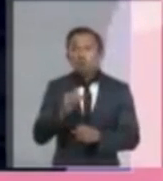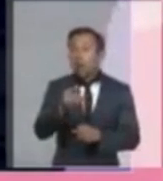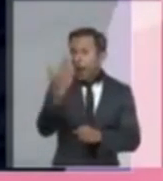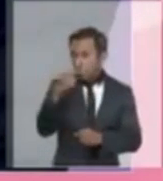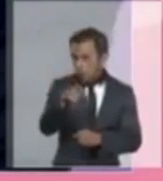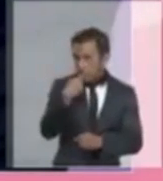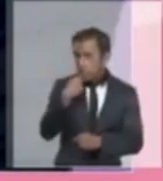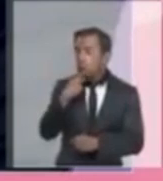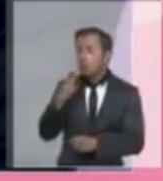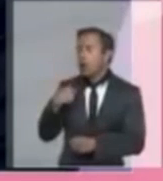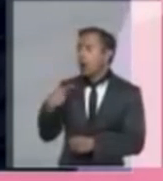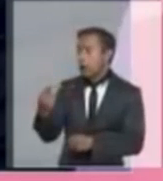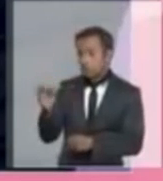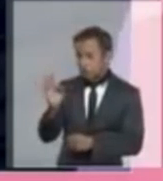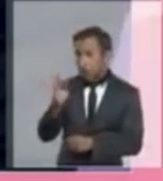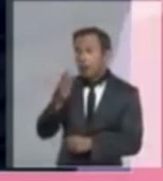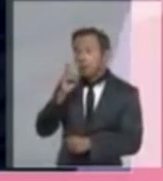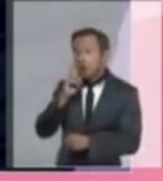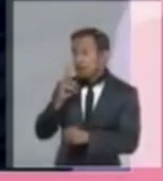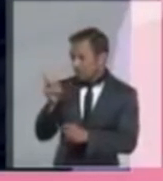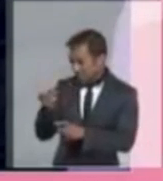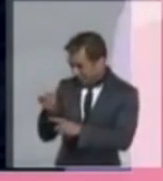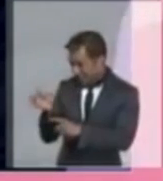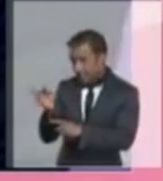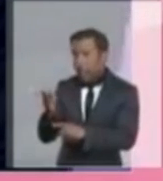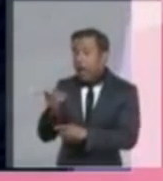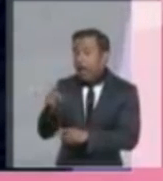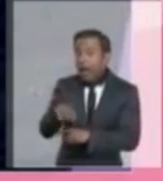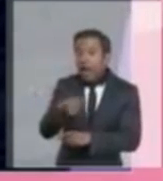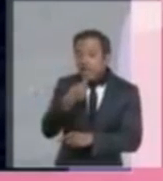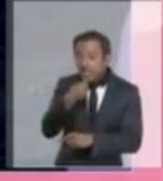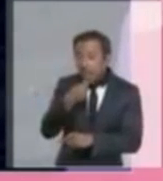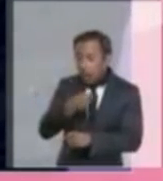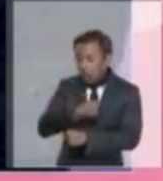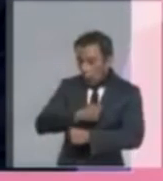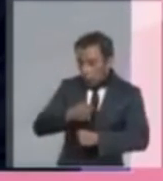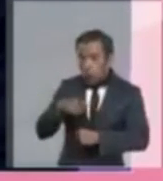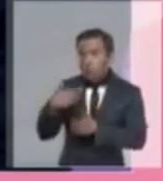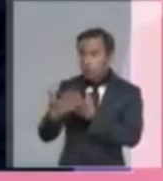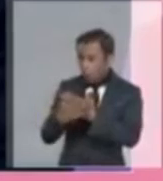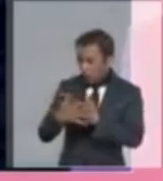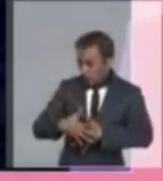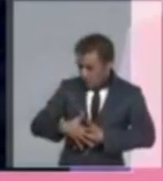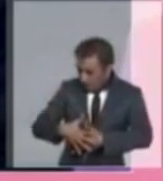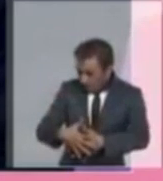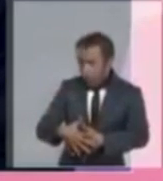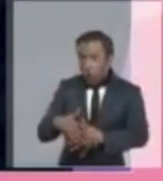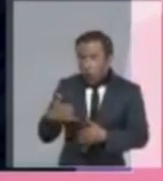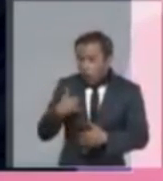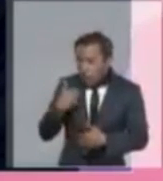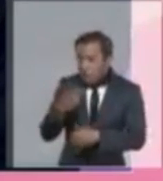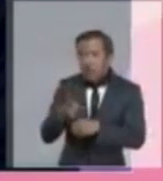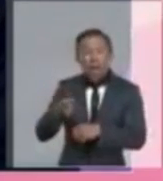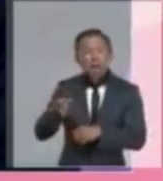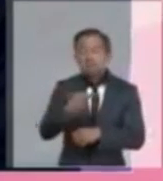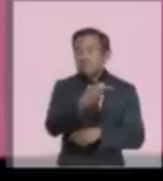eso, te vas a poner así. Y a las gordas, a las niñas gordas, nadie las quiere. Cuando no. Adelante. Creo que